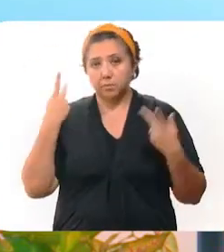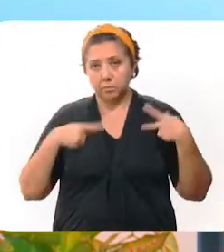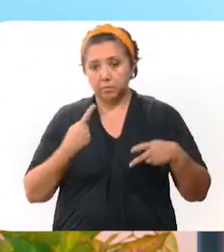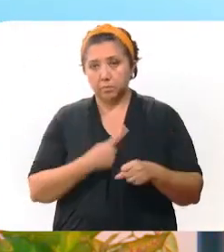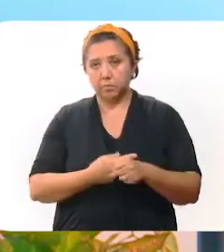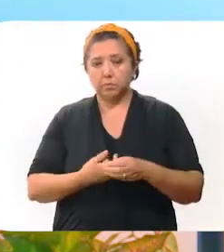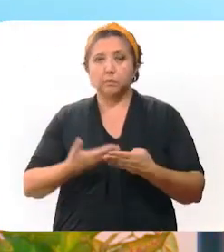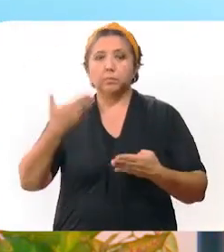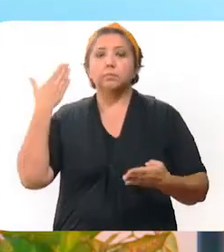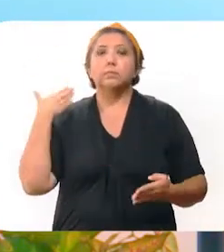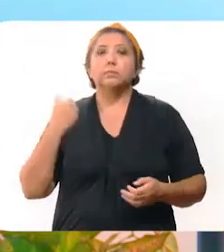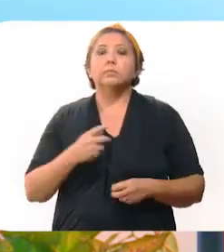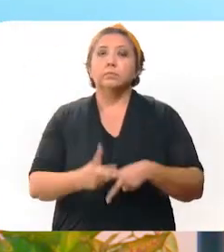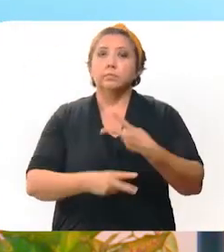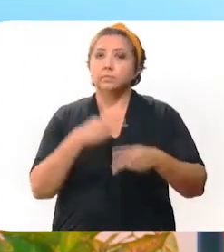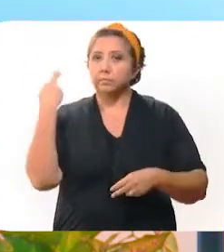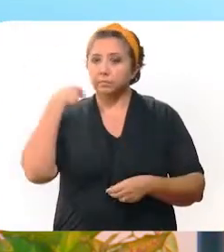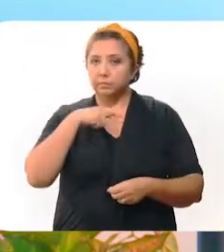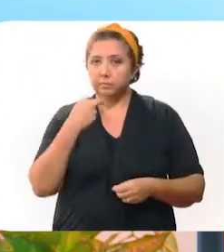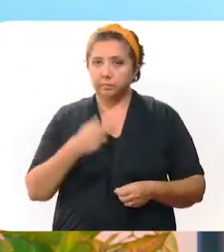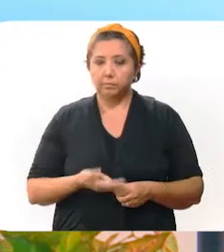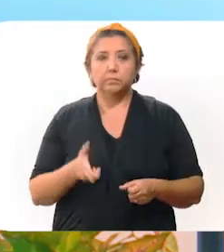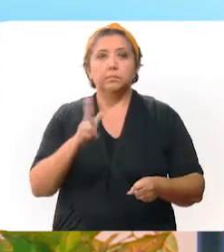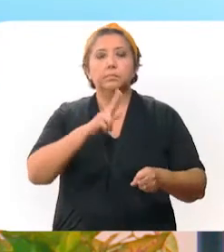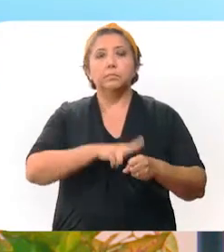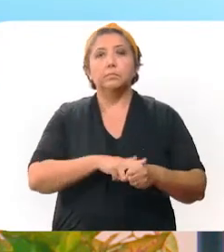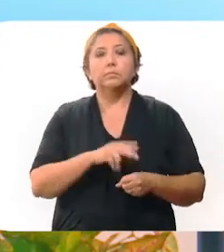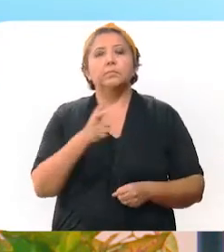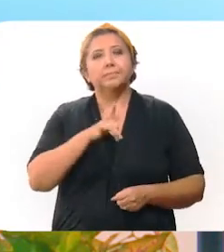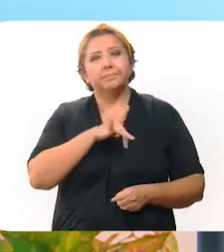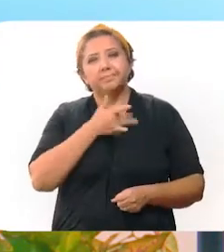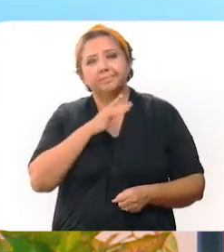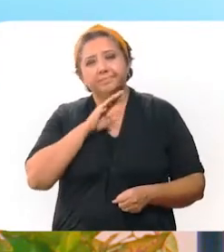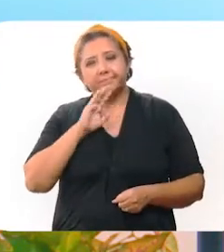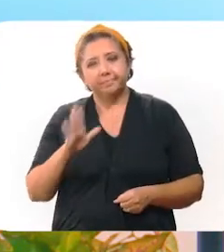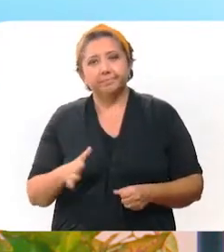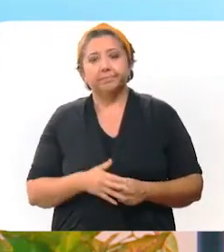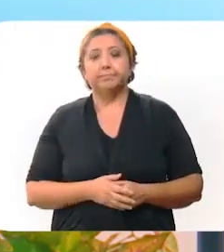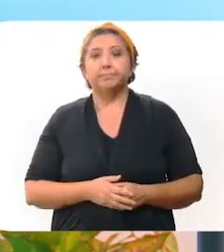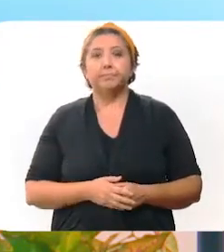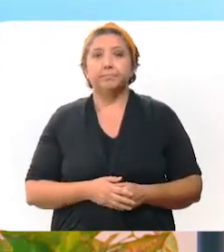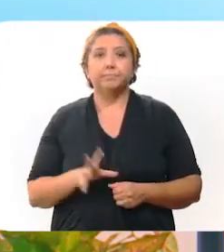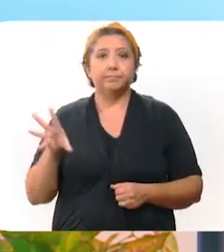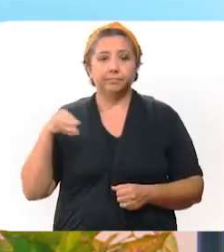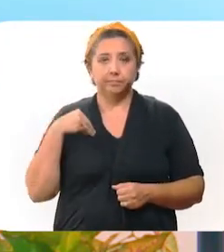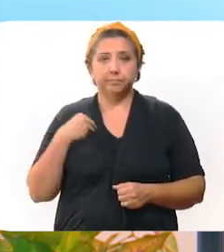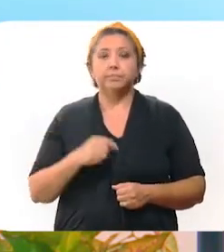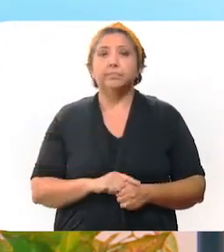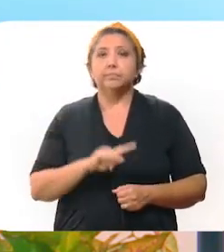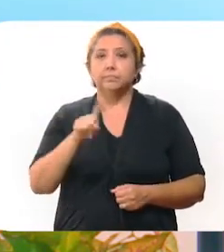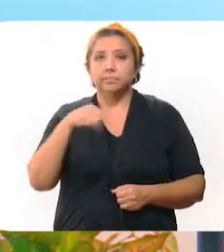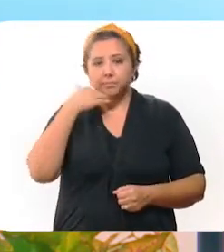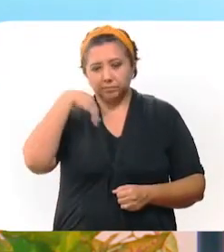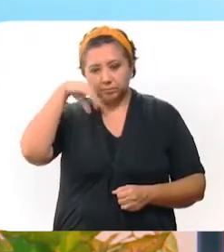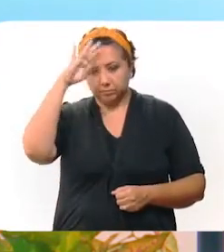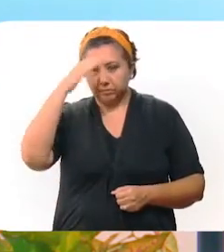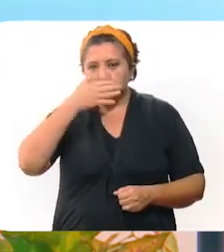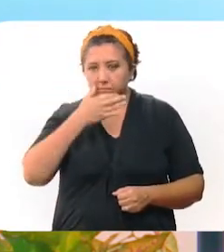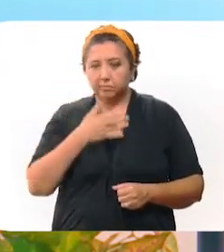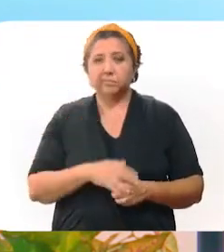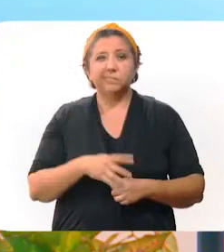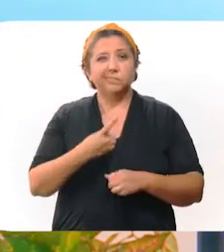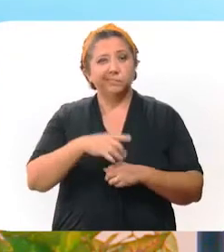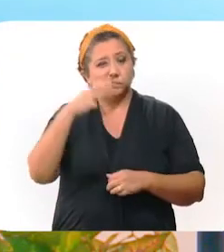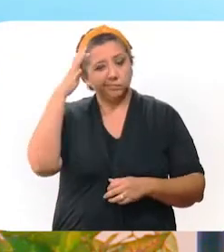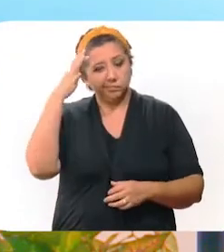personas con enfermedades previas, acudan de inmediato al hospital apenas detecten los primeros síntomas de contagio, como lo son fiebre, tos, dolor